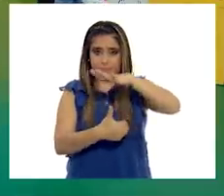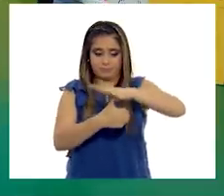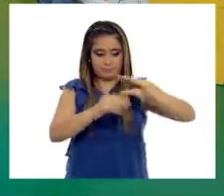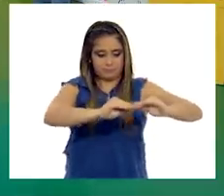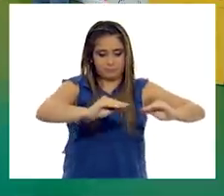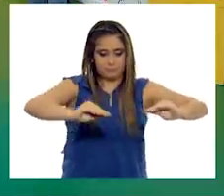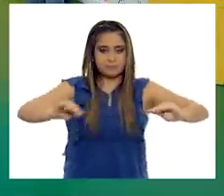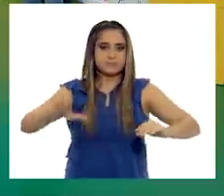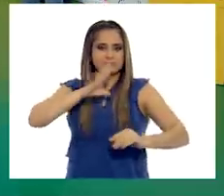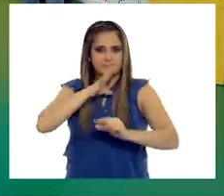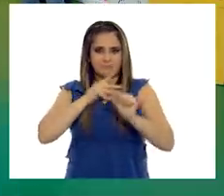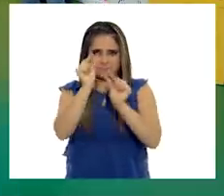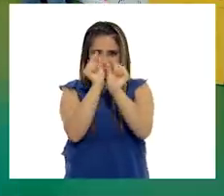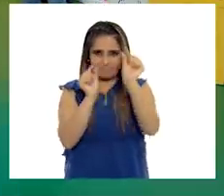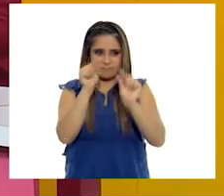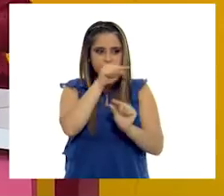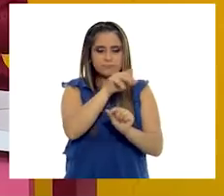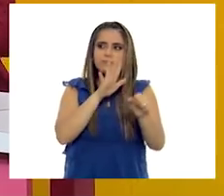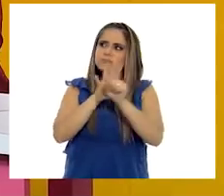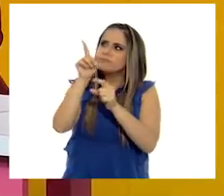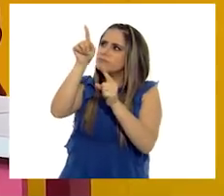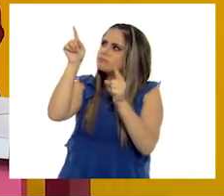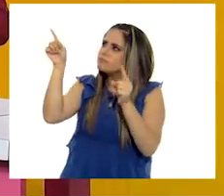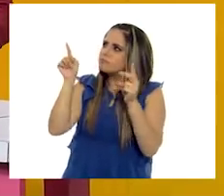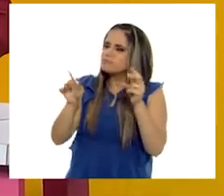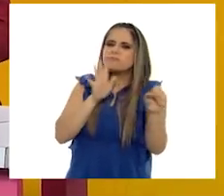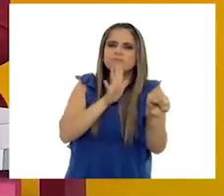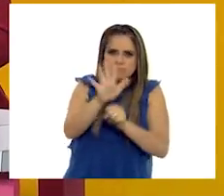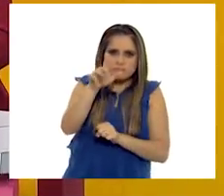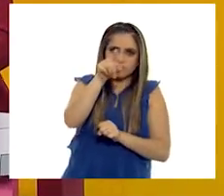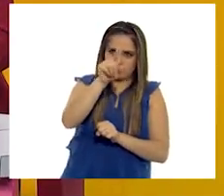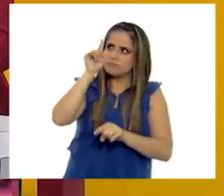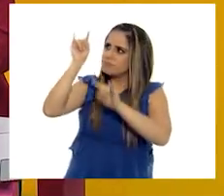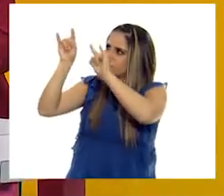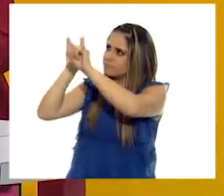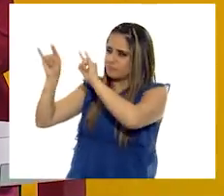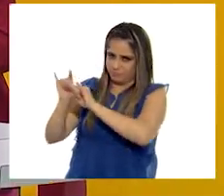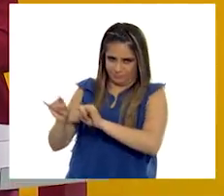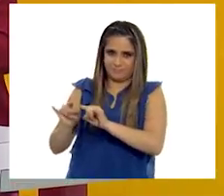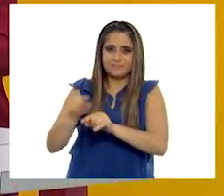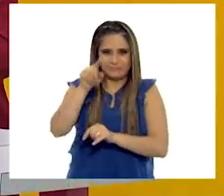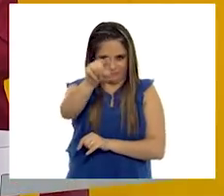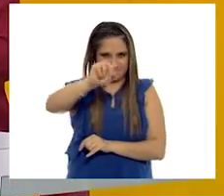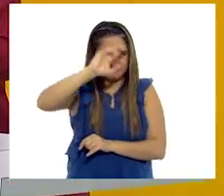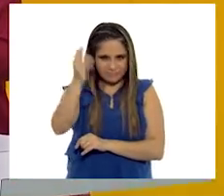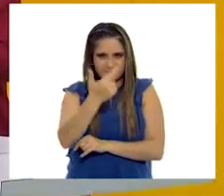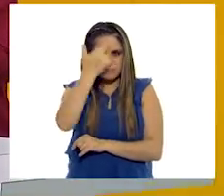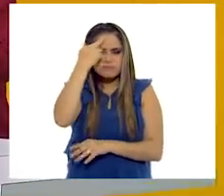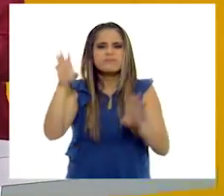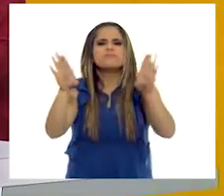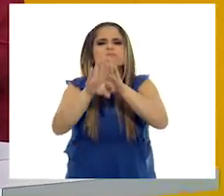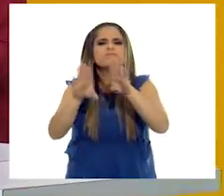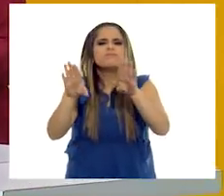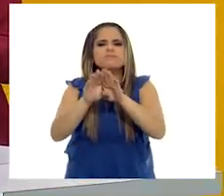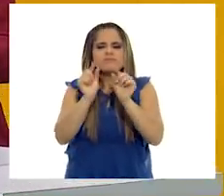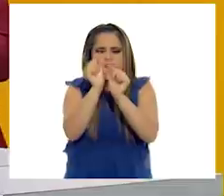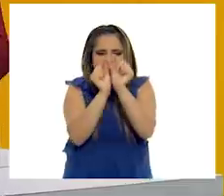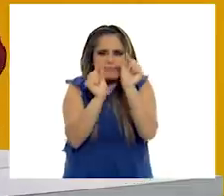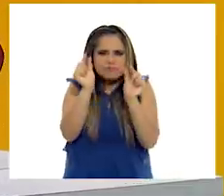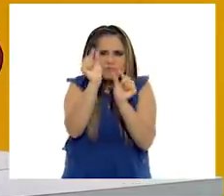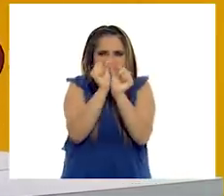partículas. Y están felices, muy bien. ¿Cómo recuerdan, niñas y niños, cómo estaban acomodadas las